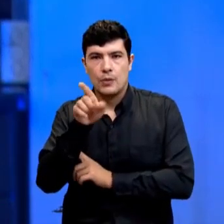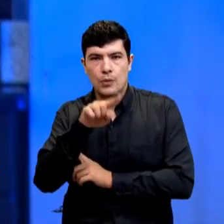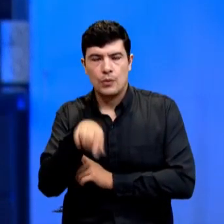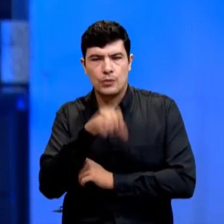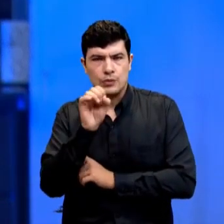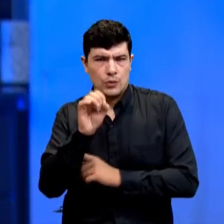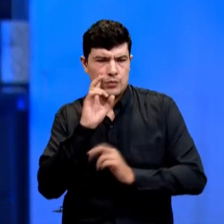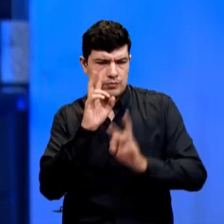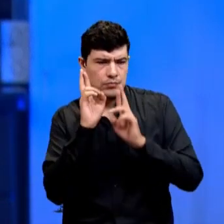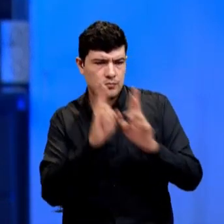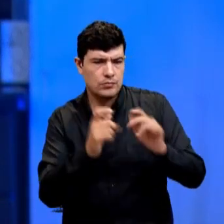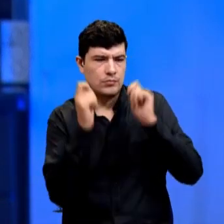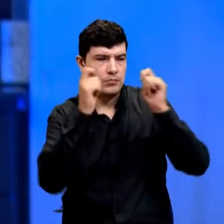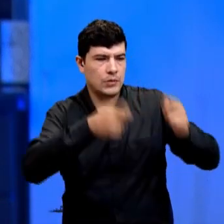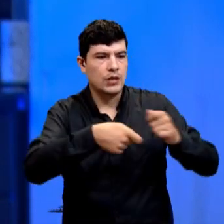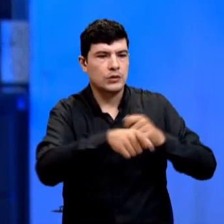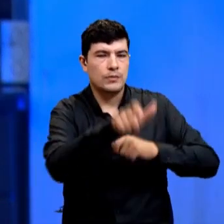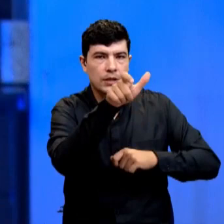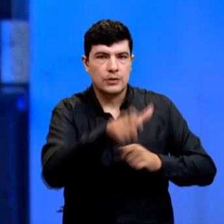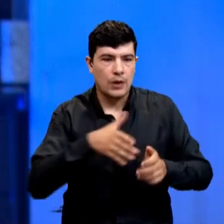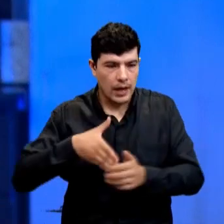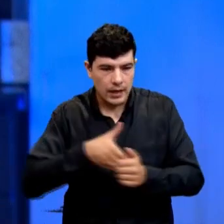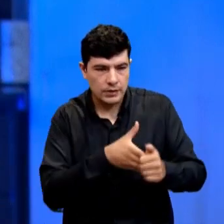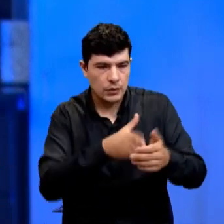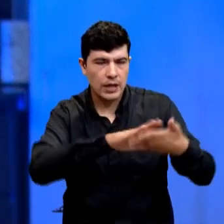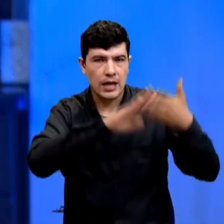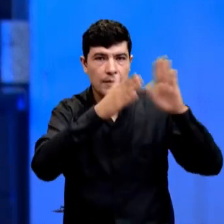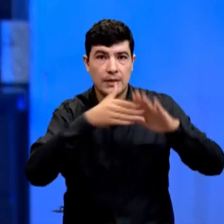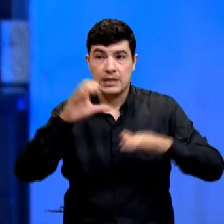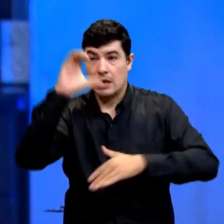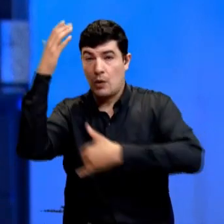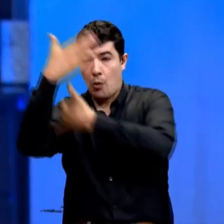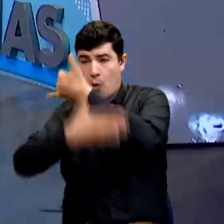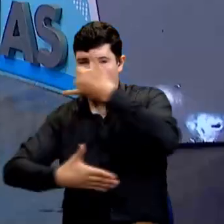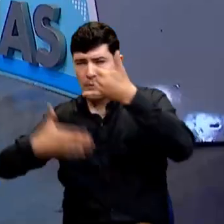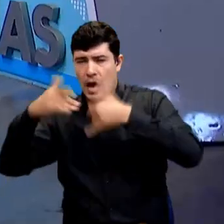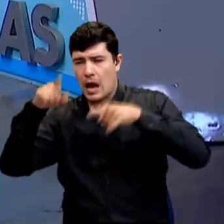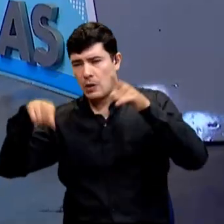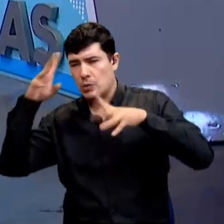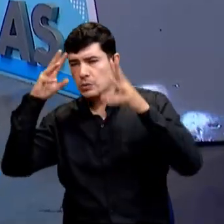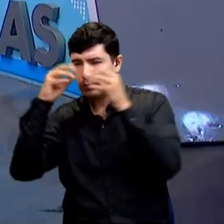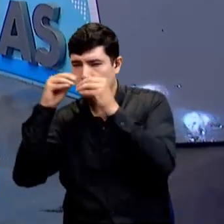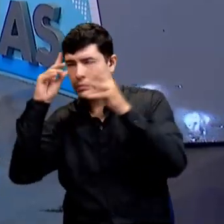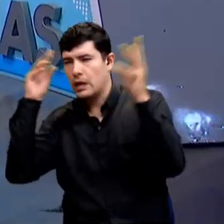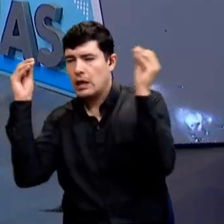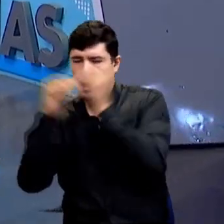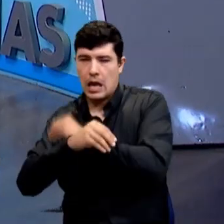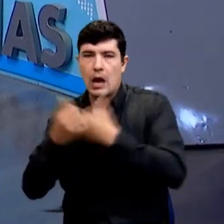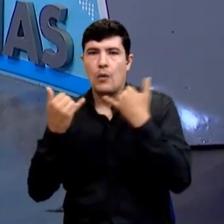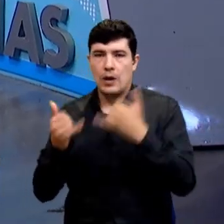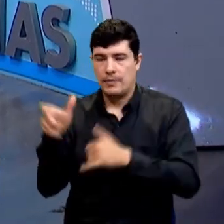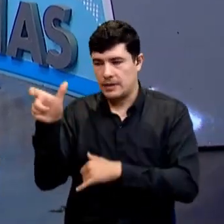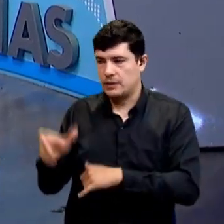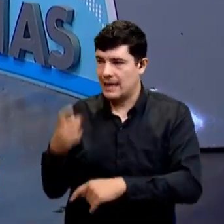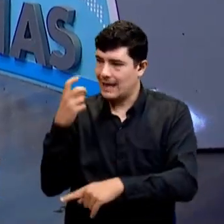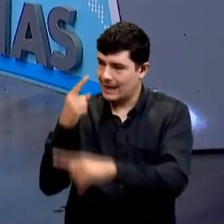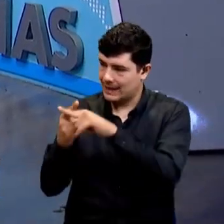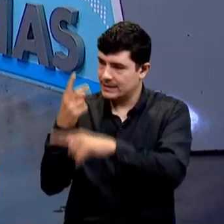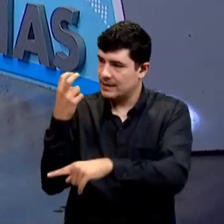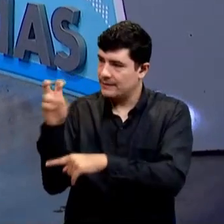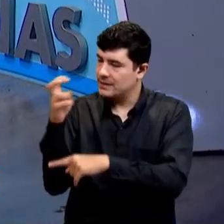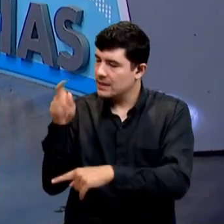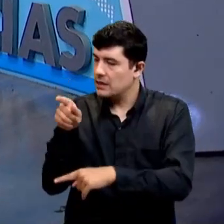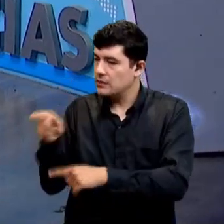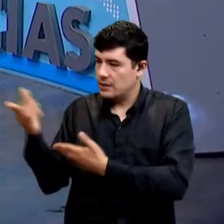nos acompaña Alfonso Gómez Méndez, exfiscal de la Nación. Exfiscal, buenas tardes. Bienvenido a Oriente Noticias.